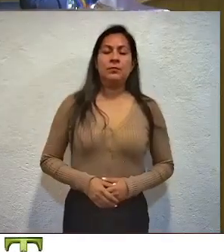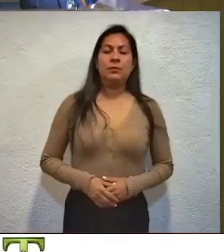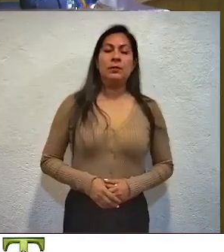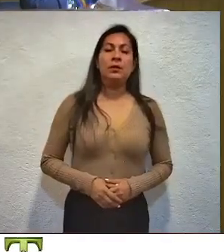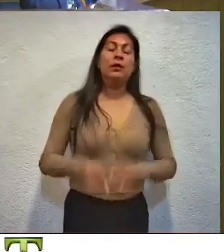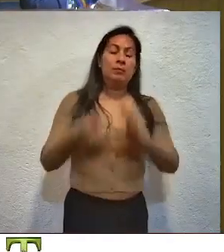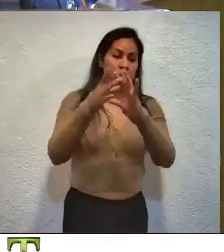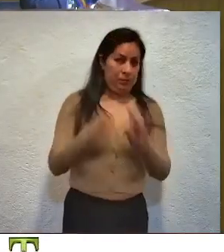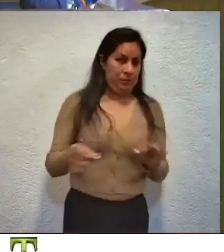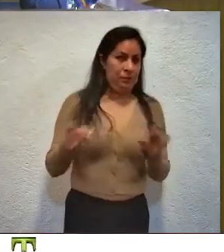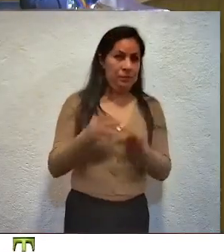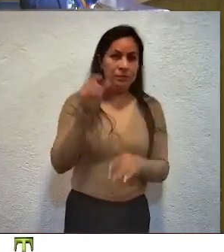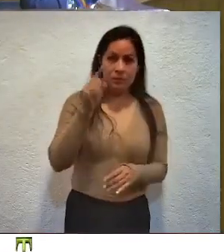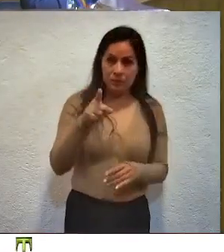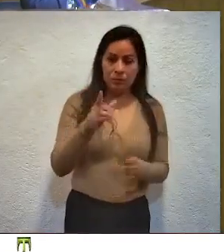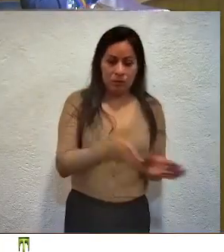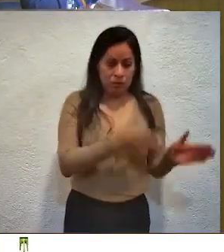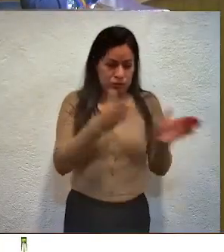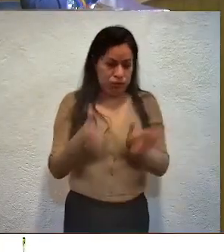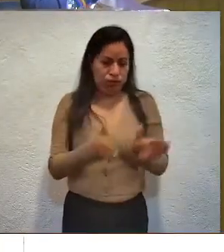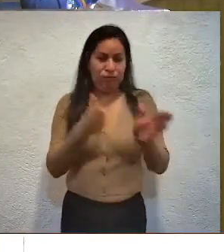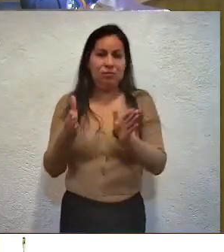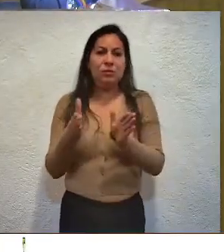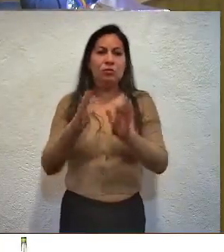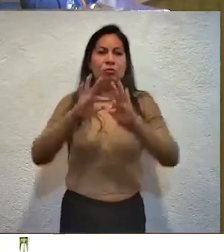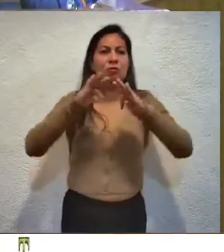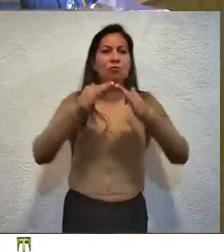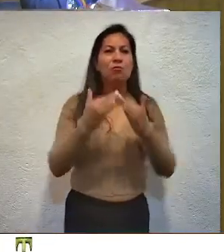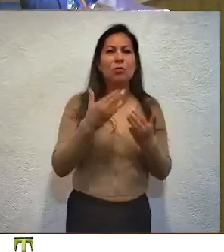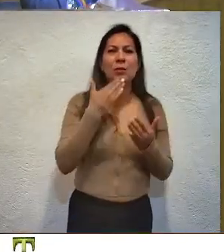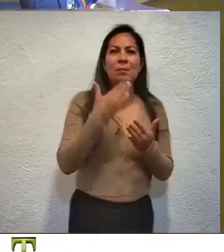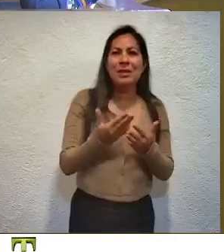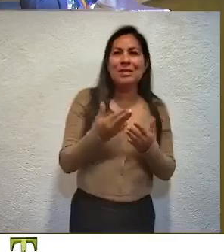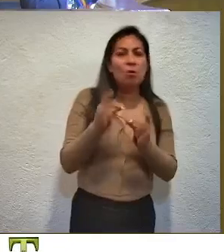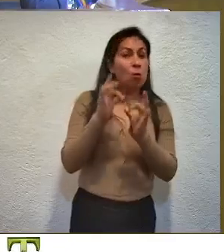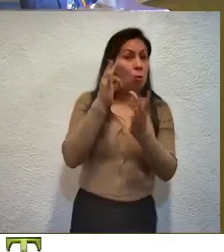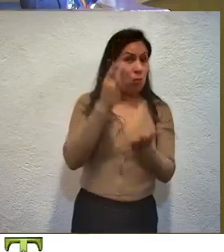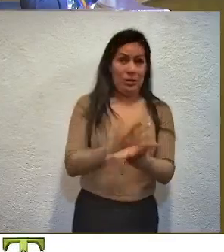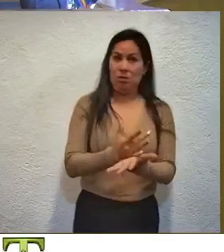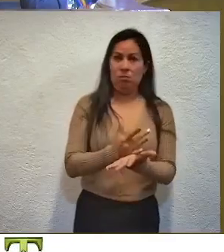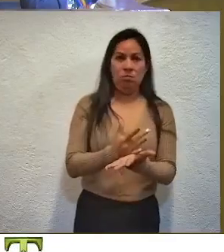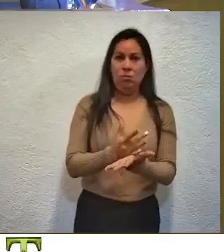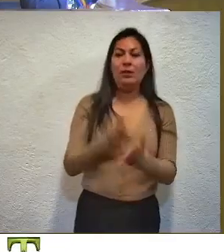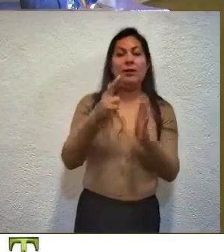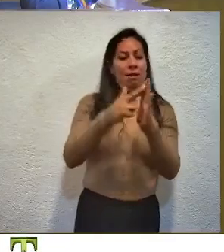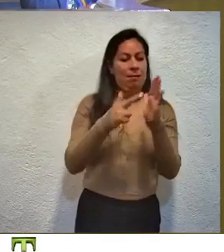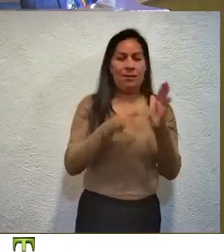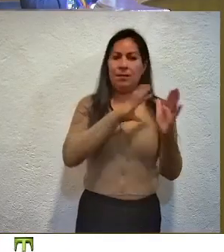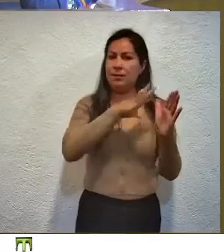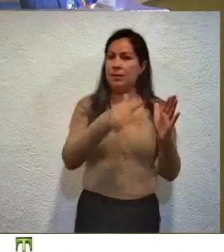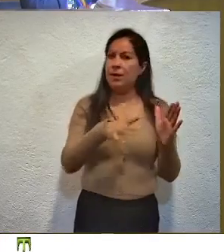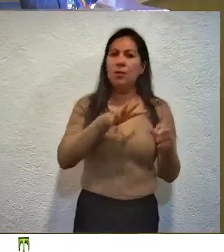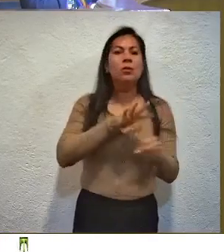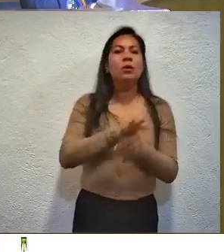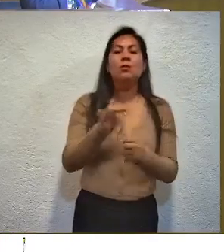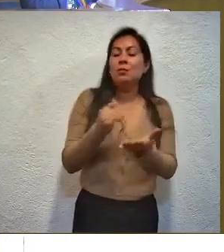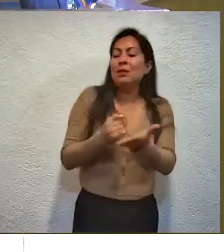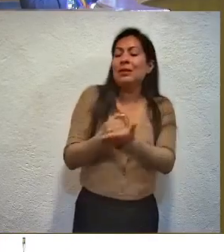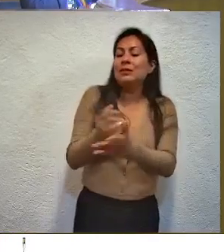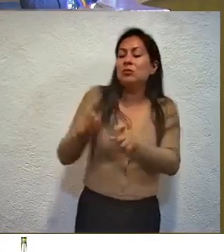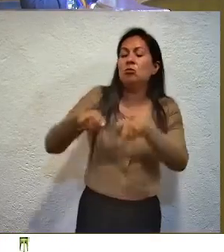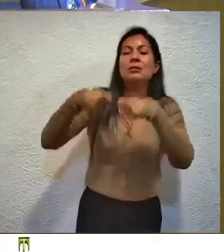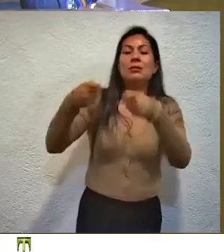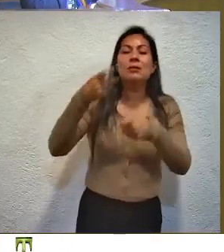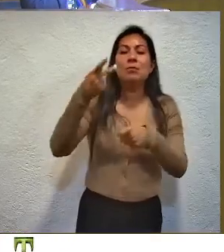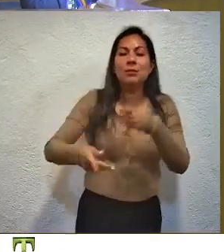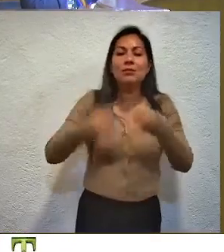Cabe mencionar que dicha prórroga reviste un carácter estrictamente excepcional, dado que la regla general consiste en que las sentencias emitidas por